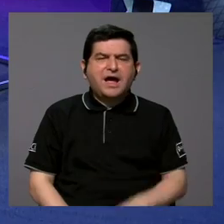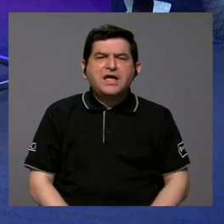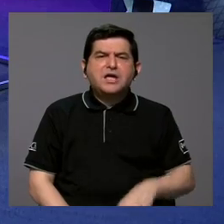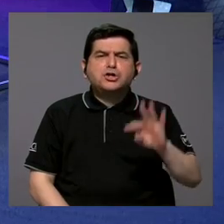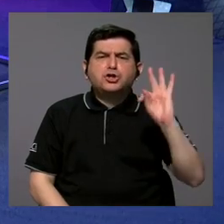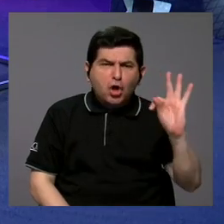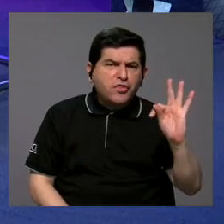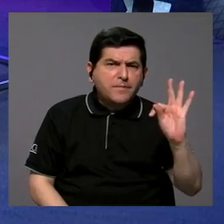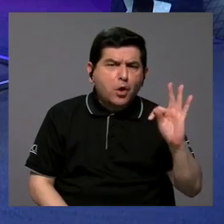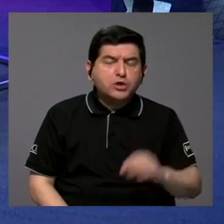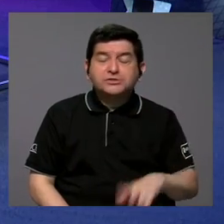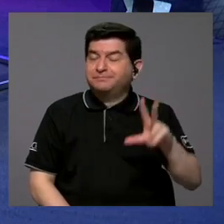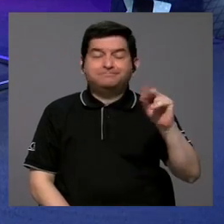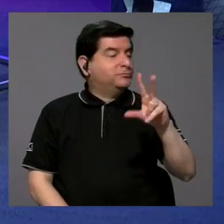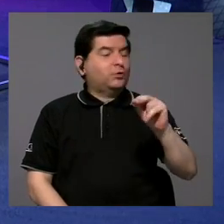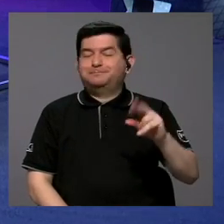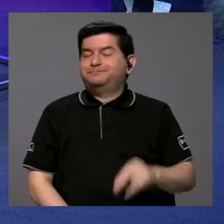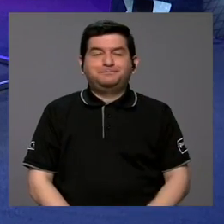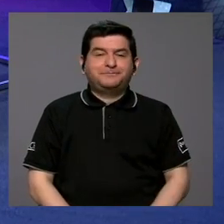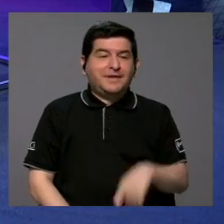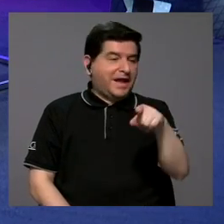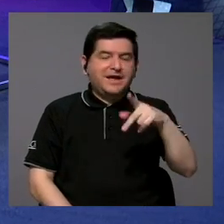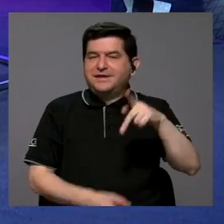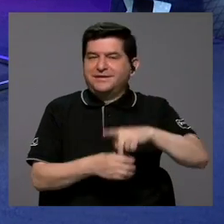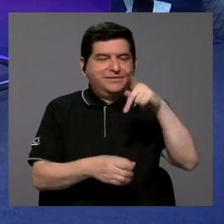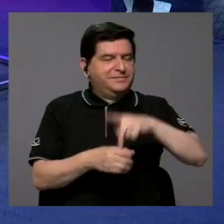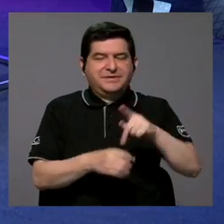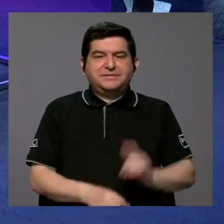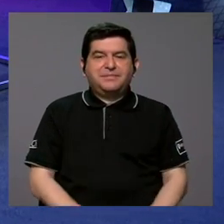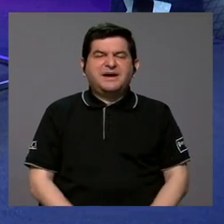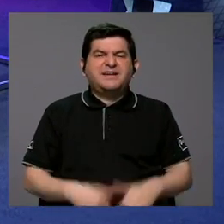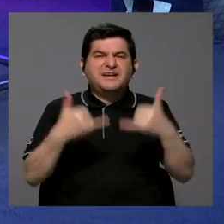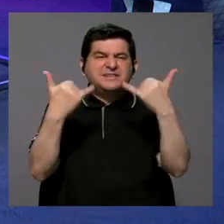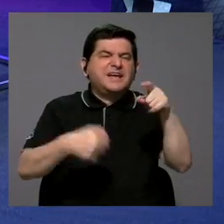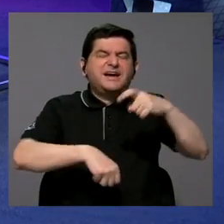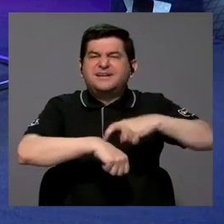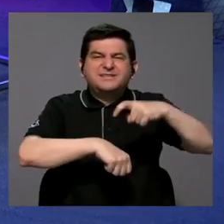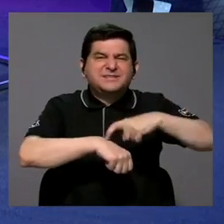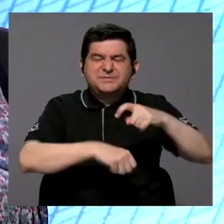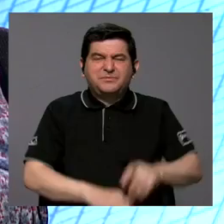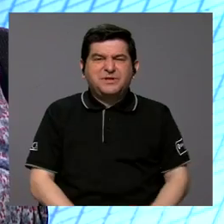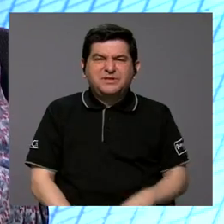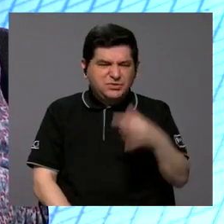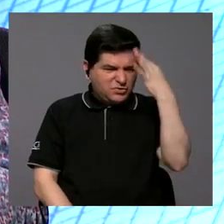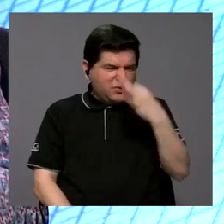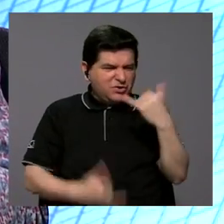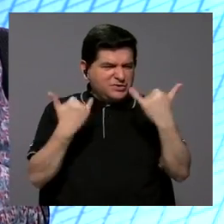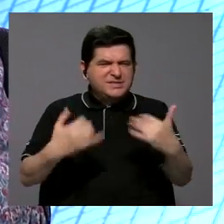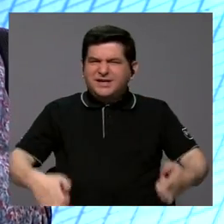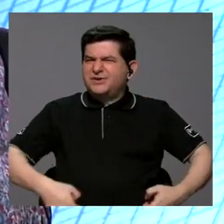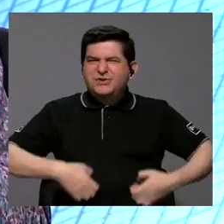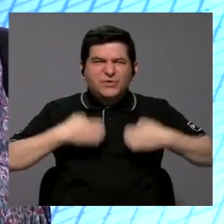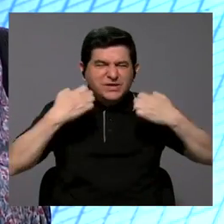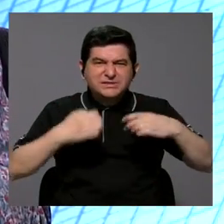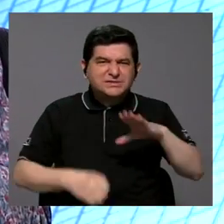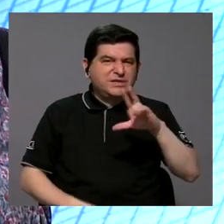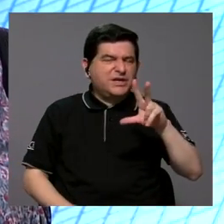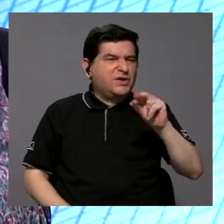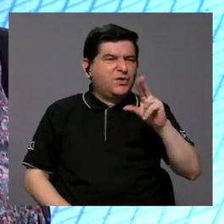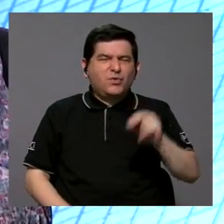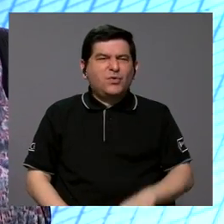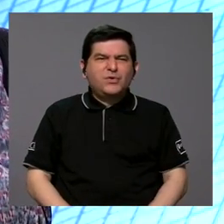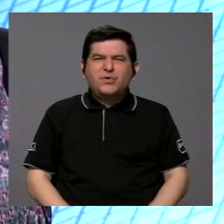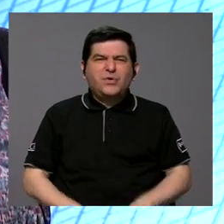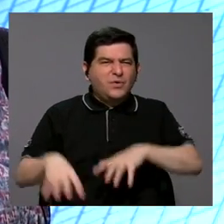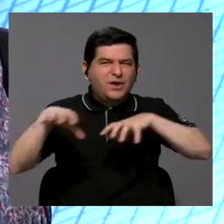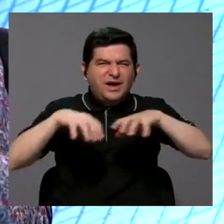Boys? No, no llegaron los Thunder Boys. Ellos ya para esa época no creo que existían o no estaban tan presentes, creo